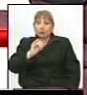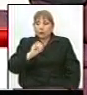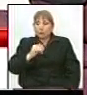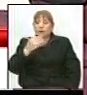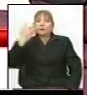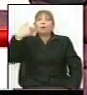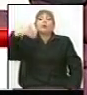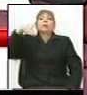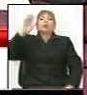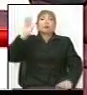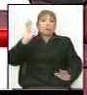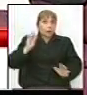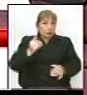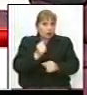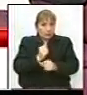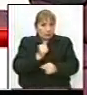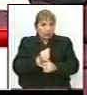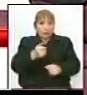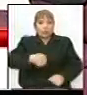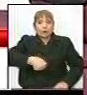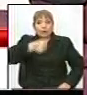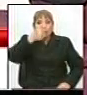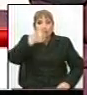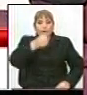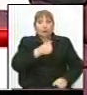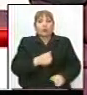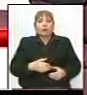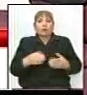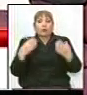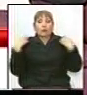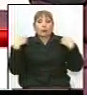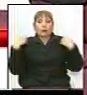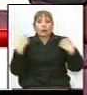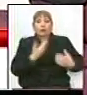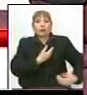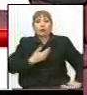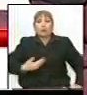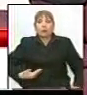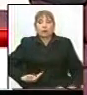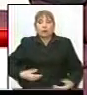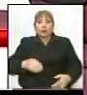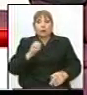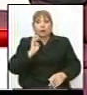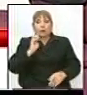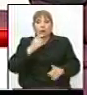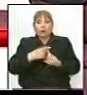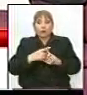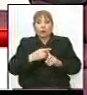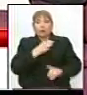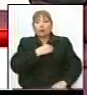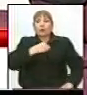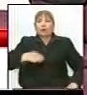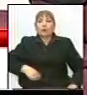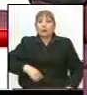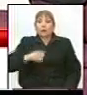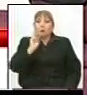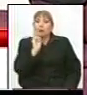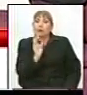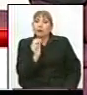fue designado como jefe de Oficina Nacional de Gobierno por el exministro, entonces ministro Walter